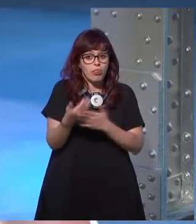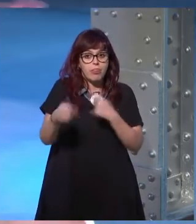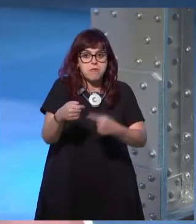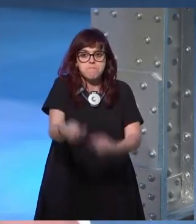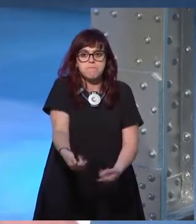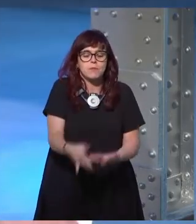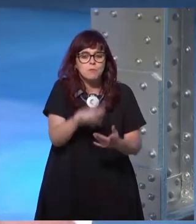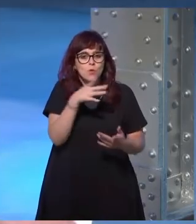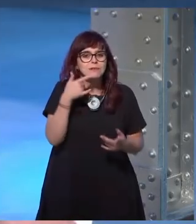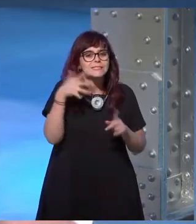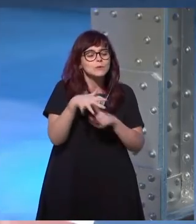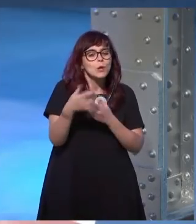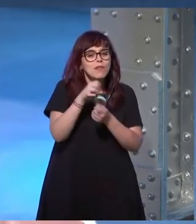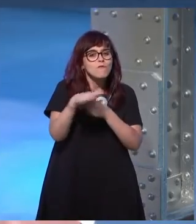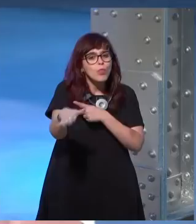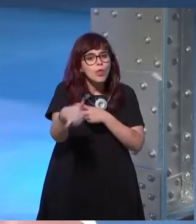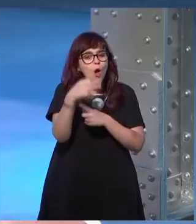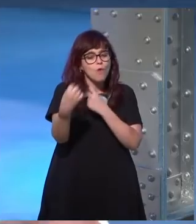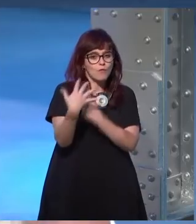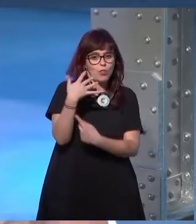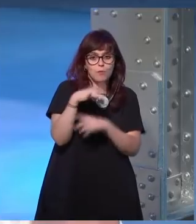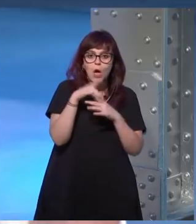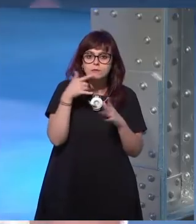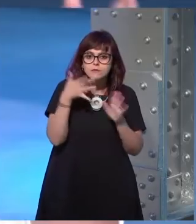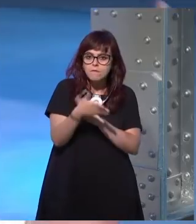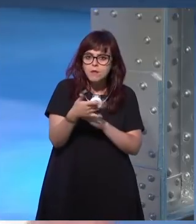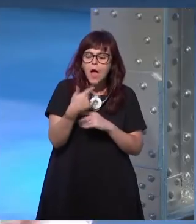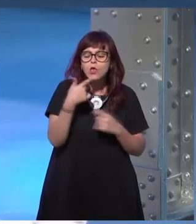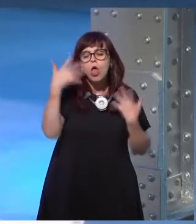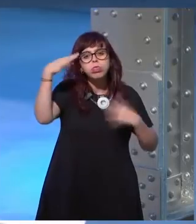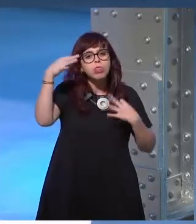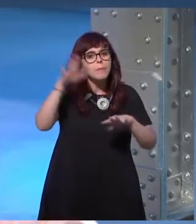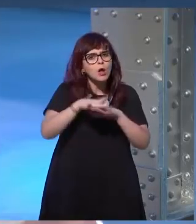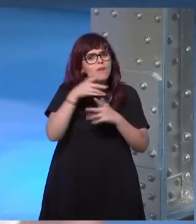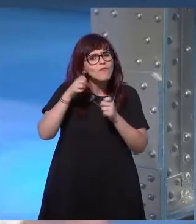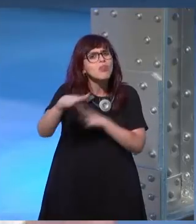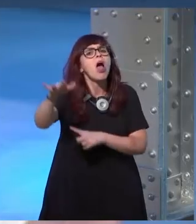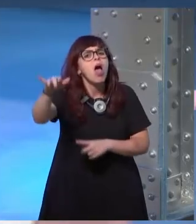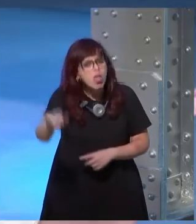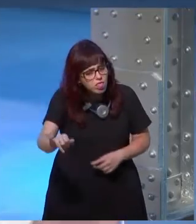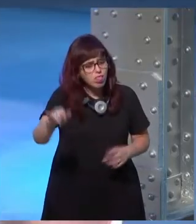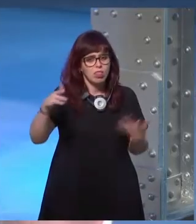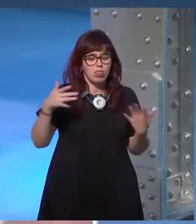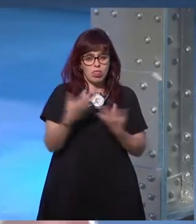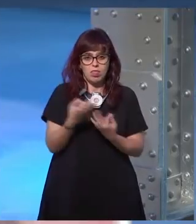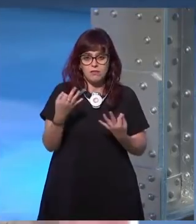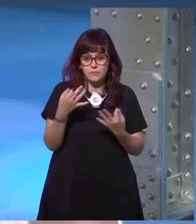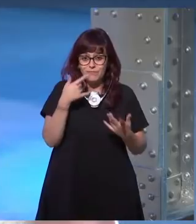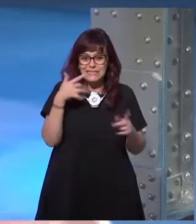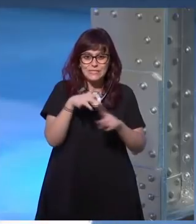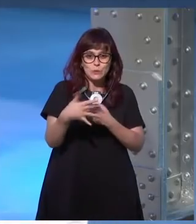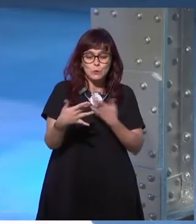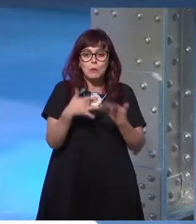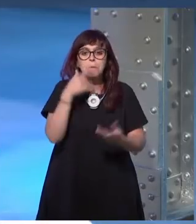no soy consciente de la posible influencia que pueda tener no quiere decir que no exista cuando alguien me llega y me dice ¿qué